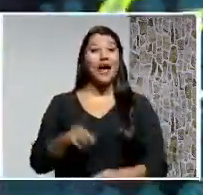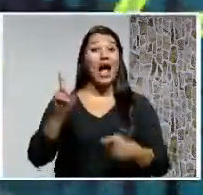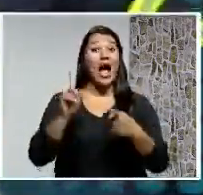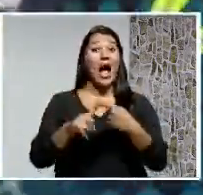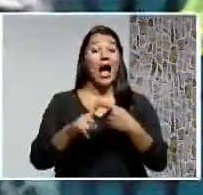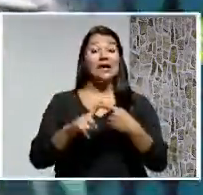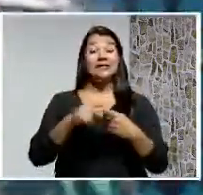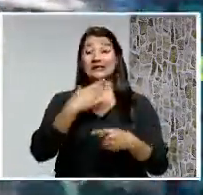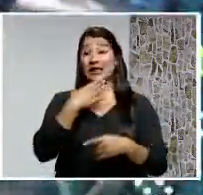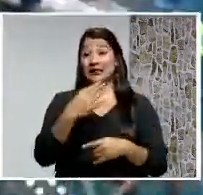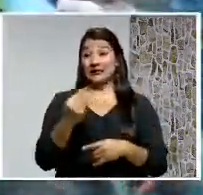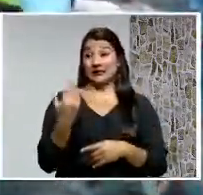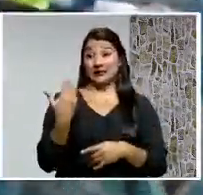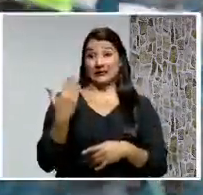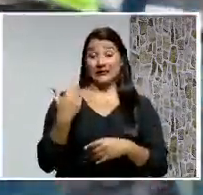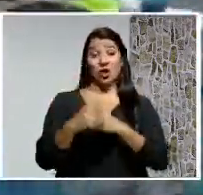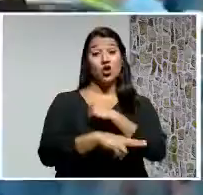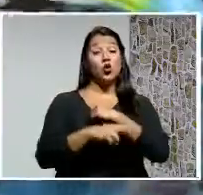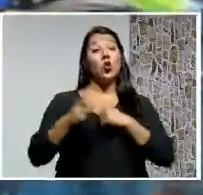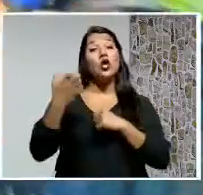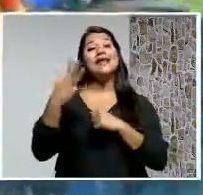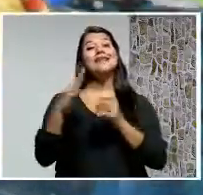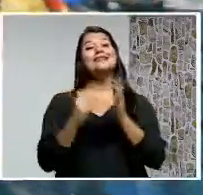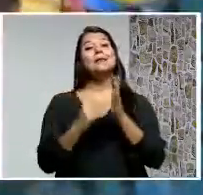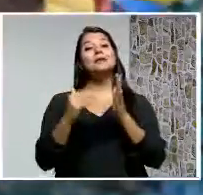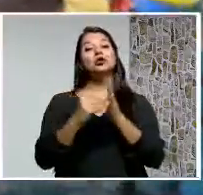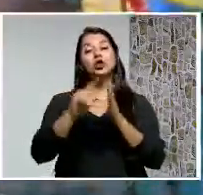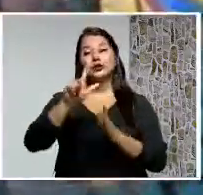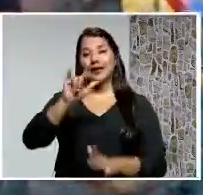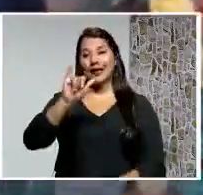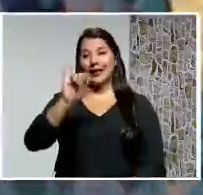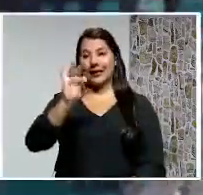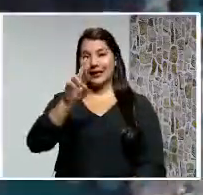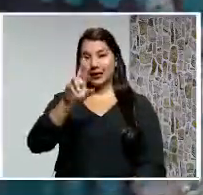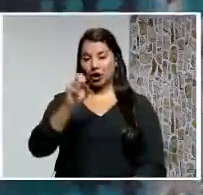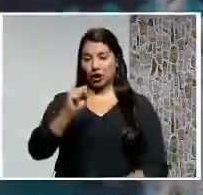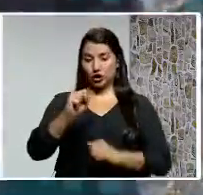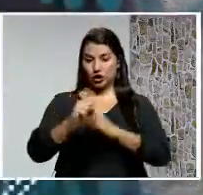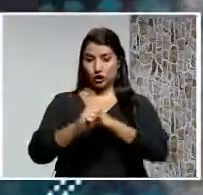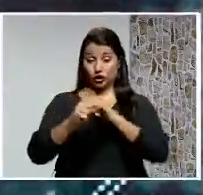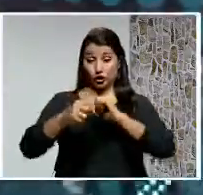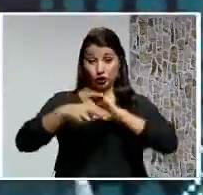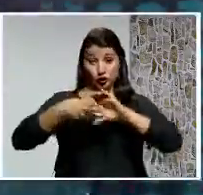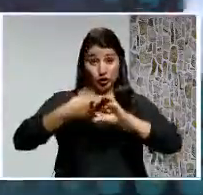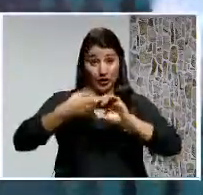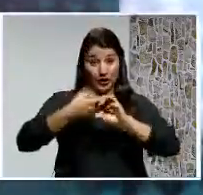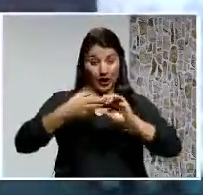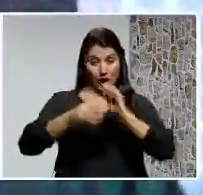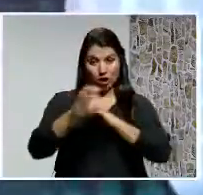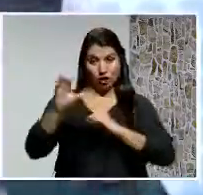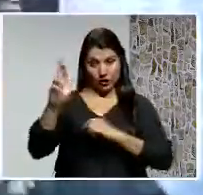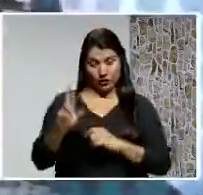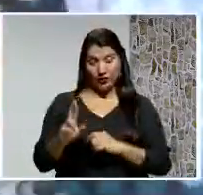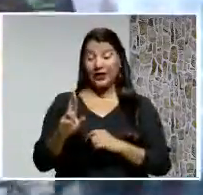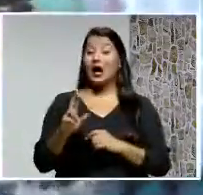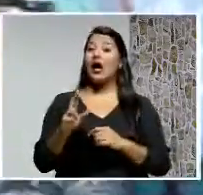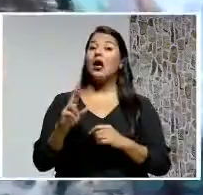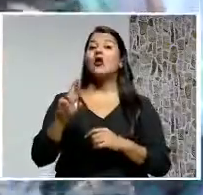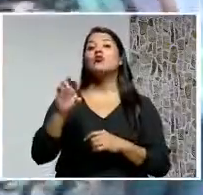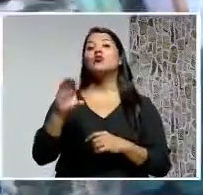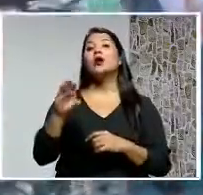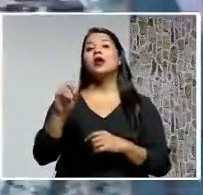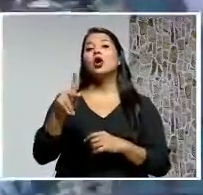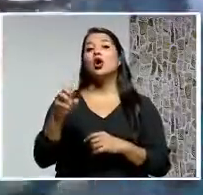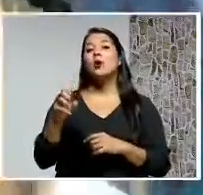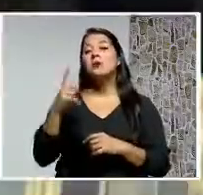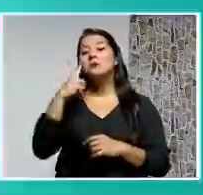han robado 15 millones de litros de combustible en el país. Recope pretende cobrar en las tarifas las medidas para mitigar y prevenir